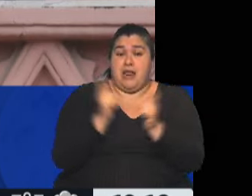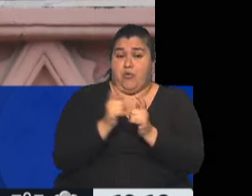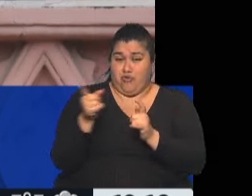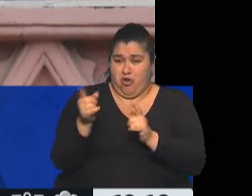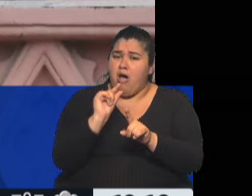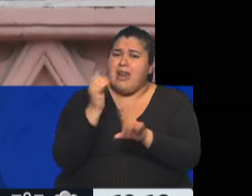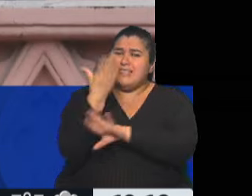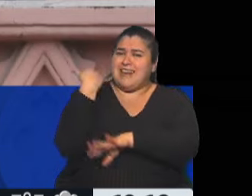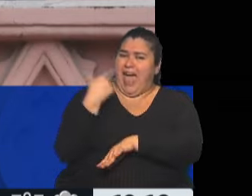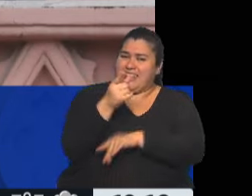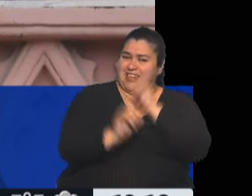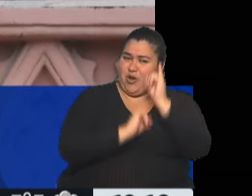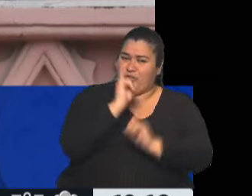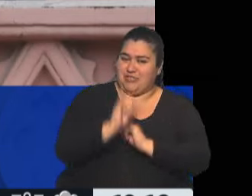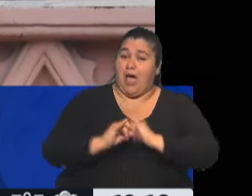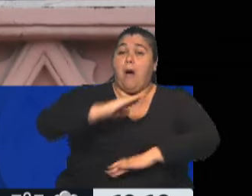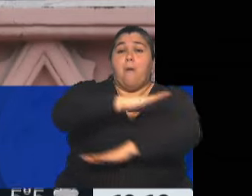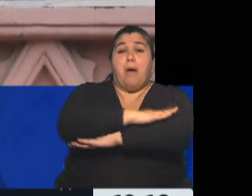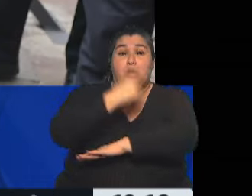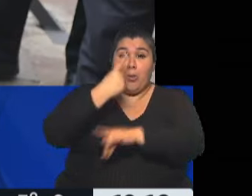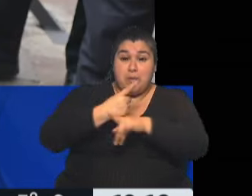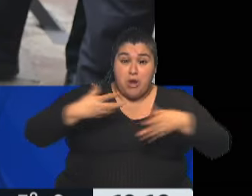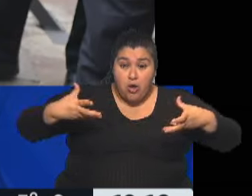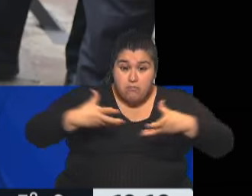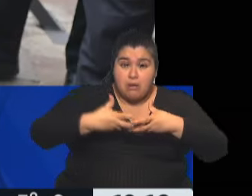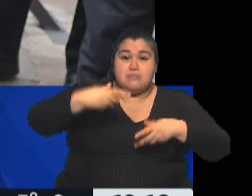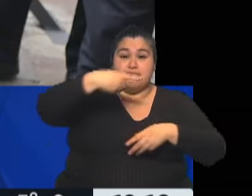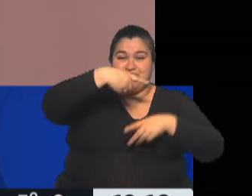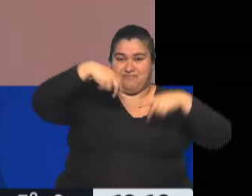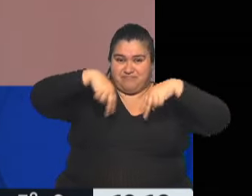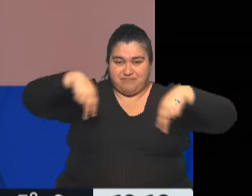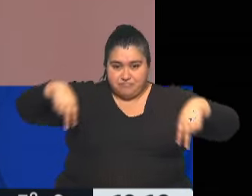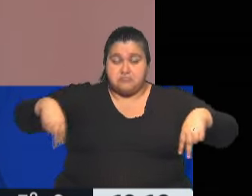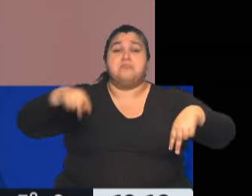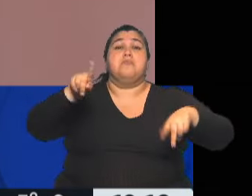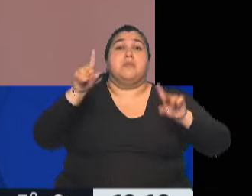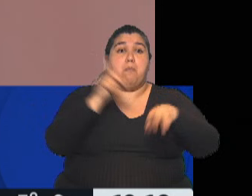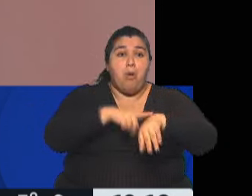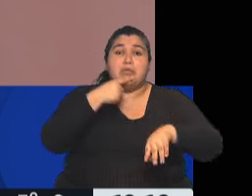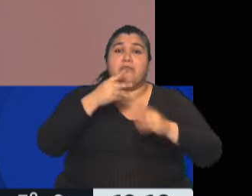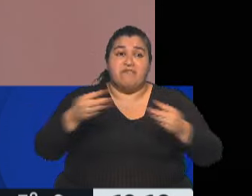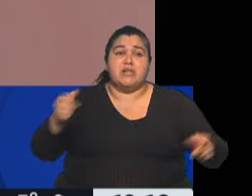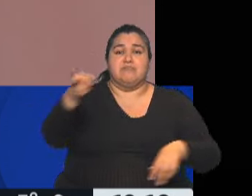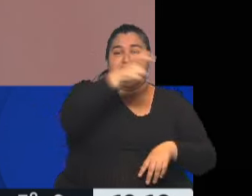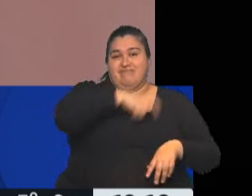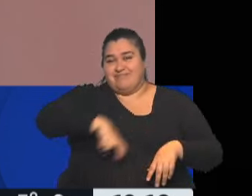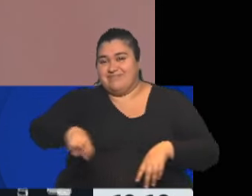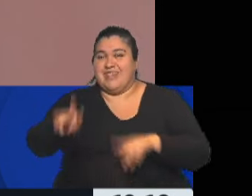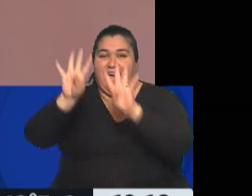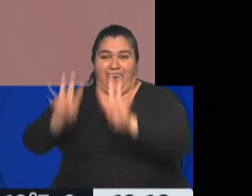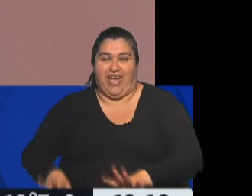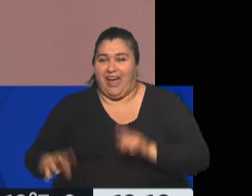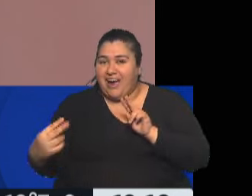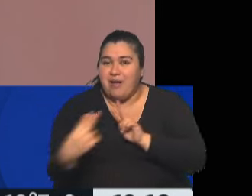que decíamos al principio, ¿no? Sí. Primero fue el balcón, después bajó a la explanada y saludó a través de la reja. ¿Con quién está acompañado? Bueno, allí Karina Milei,